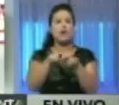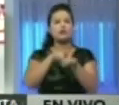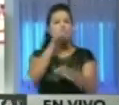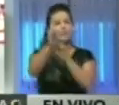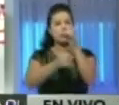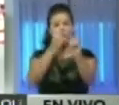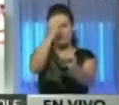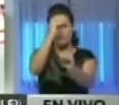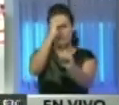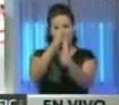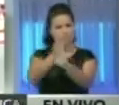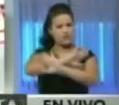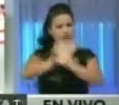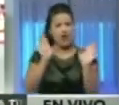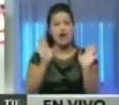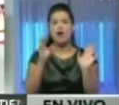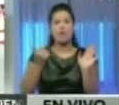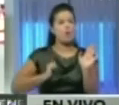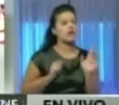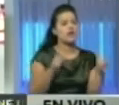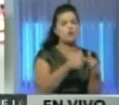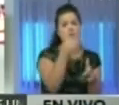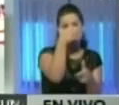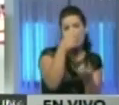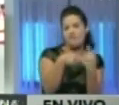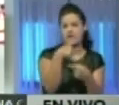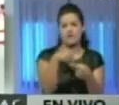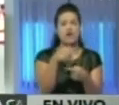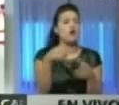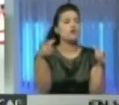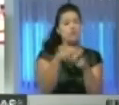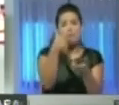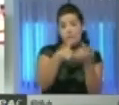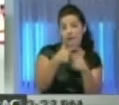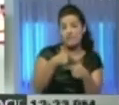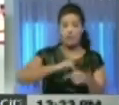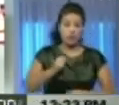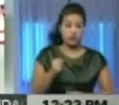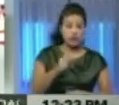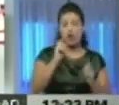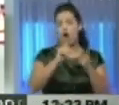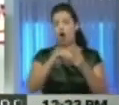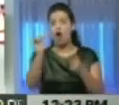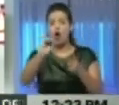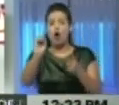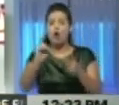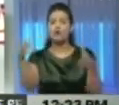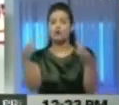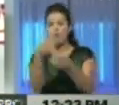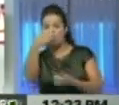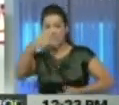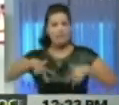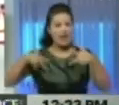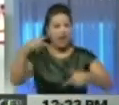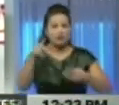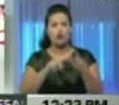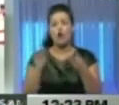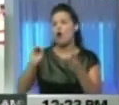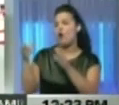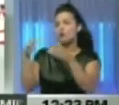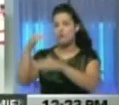medio, las mafias de todo tipo, mafias policiales, mafias criminales y